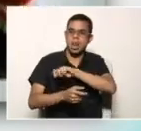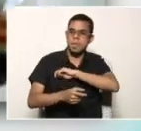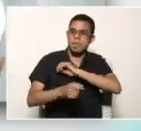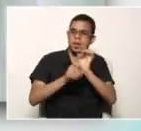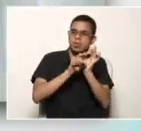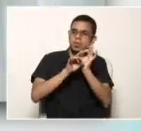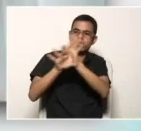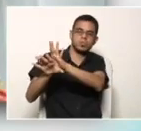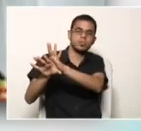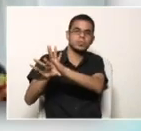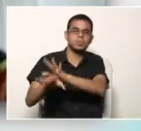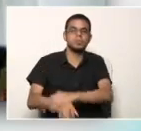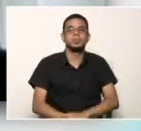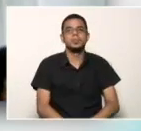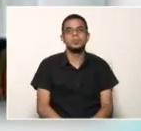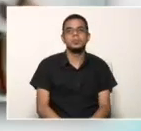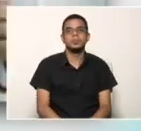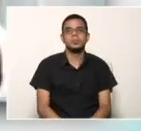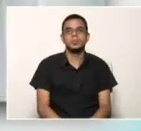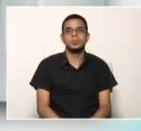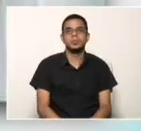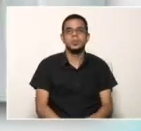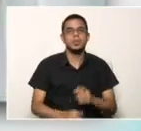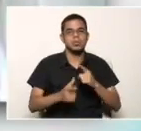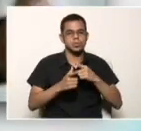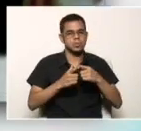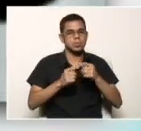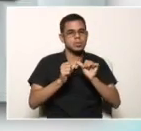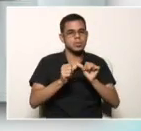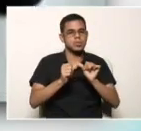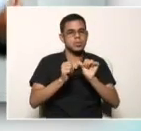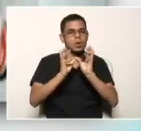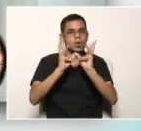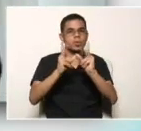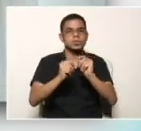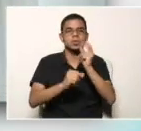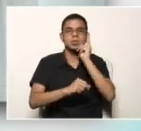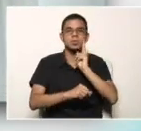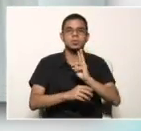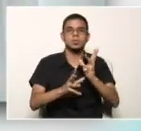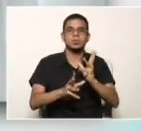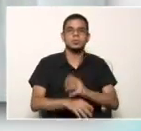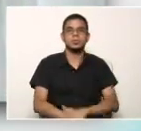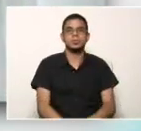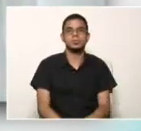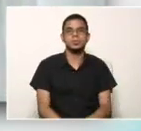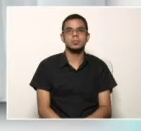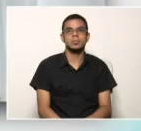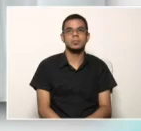Español. Así les seguiré contando. Simón Bolívar.